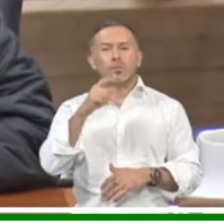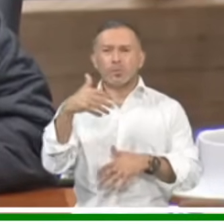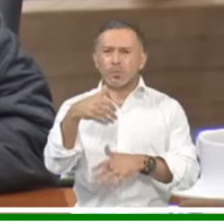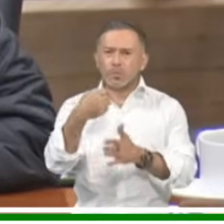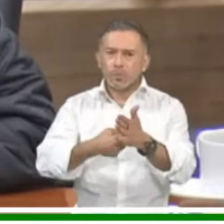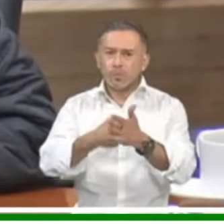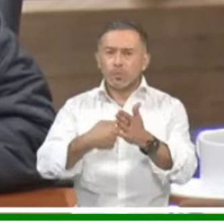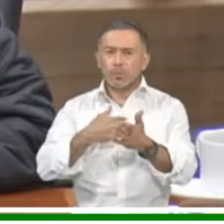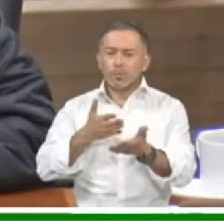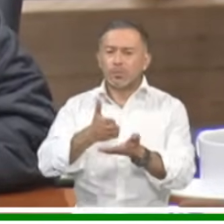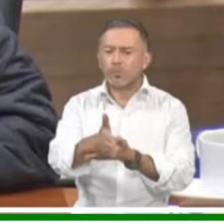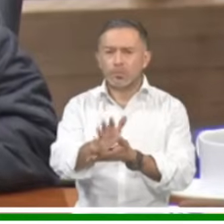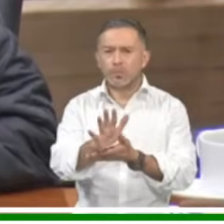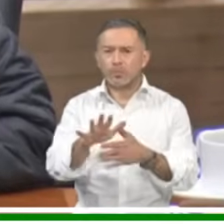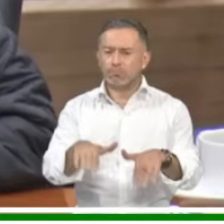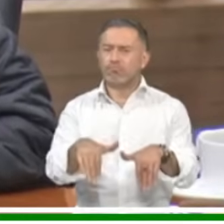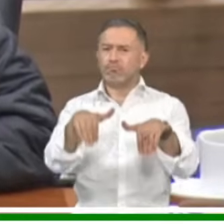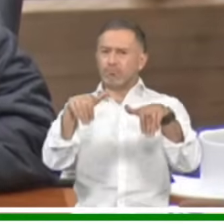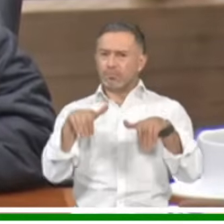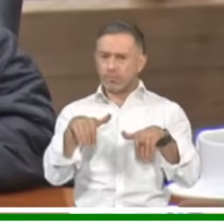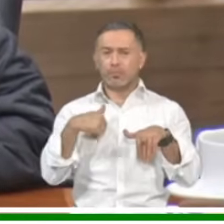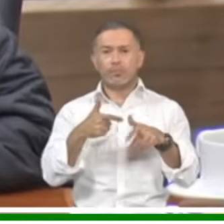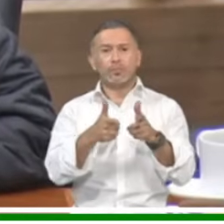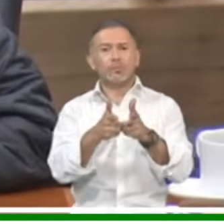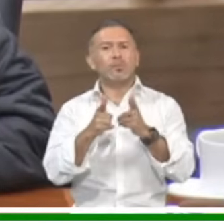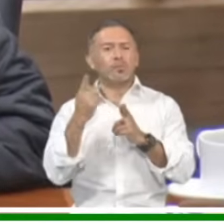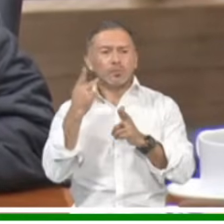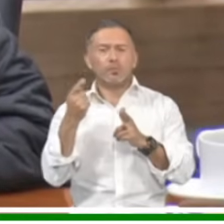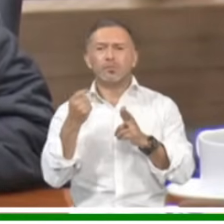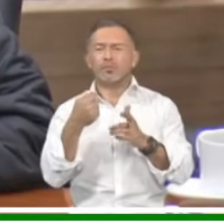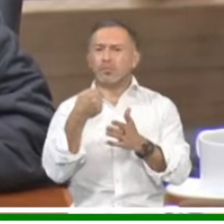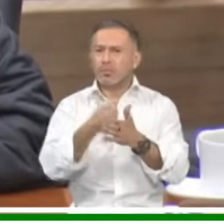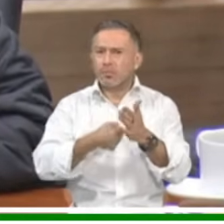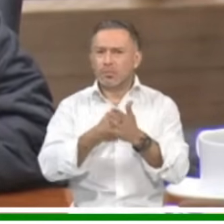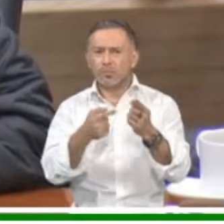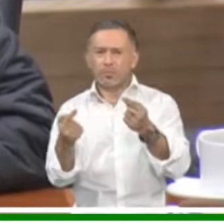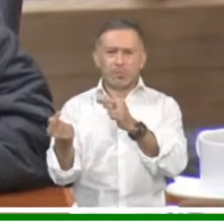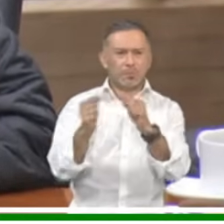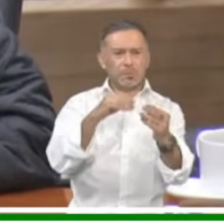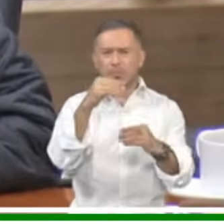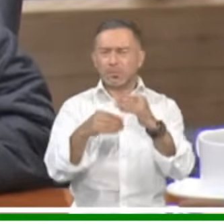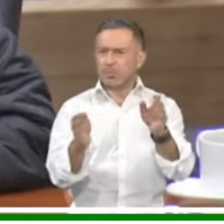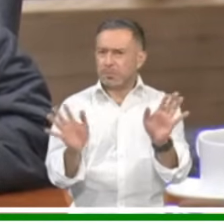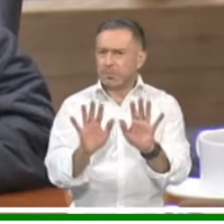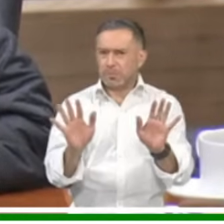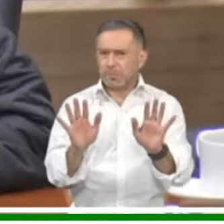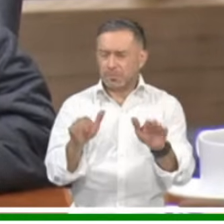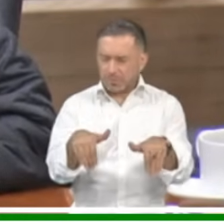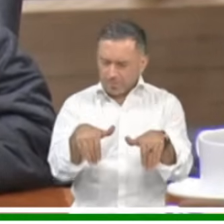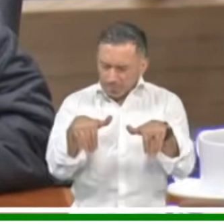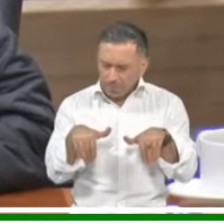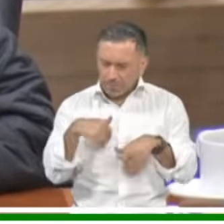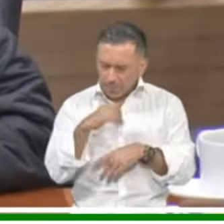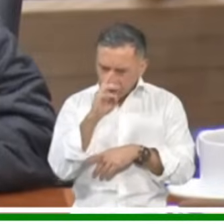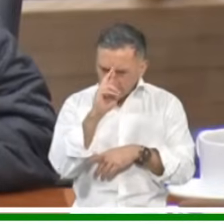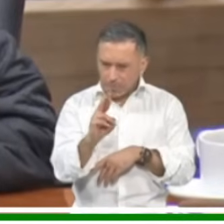de lucha partidista y de debate, y permitir que la sesión fluya con